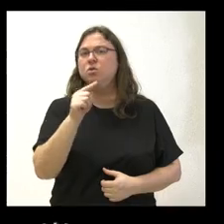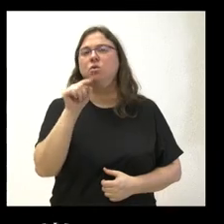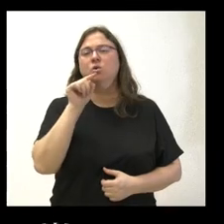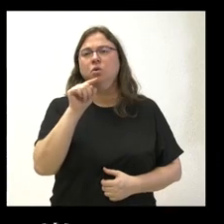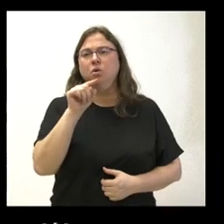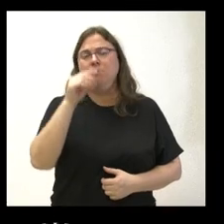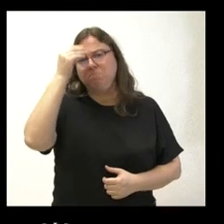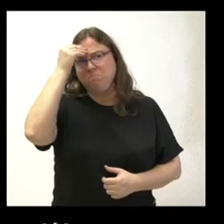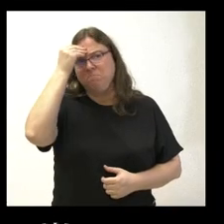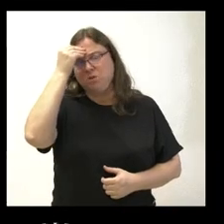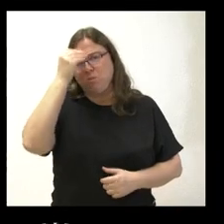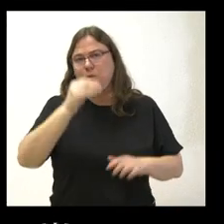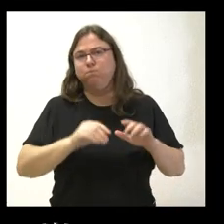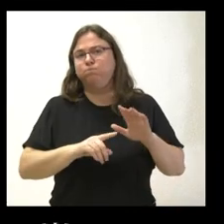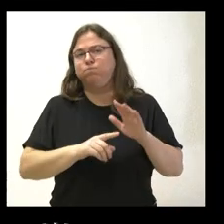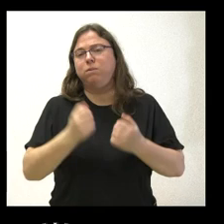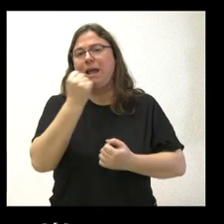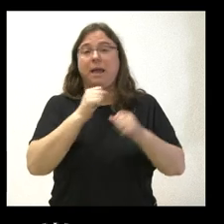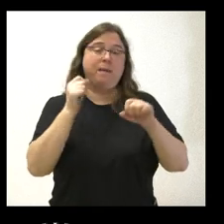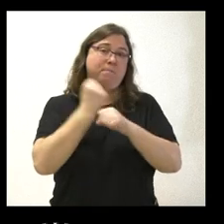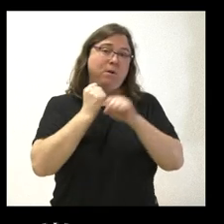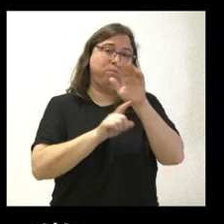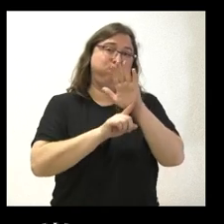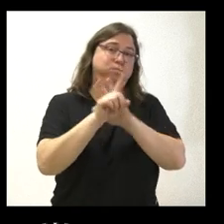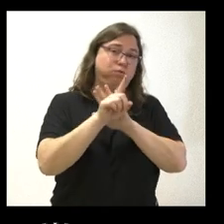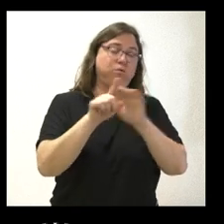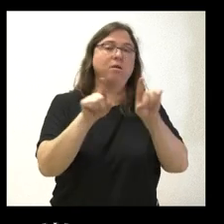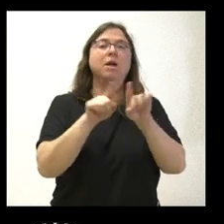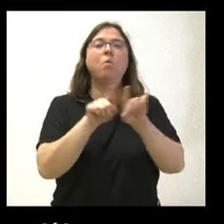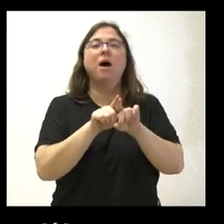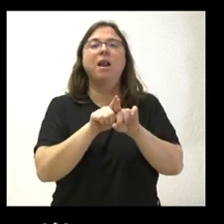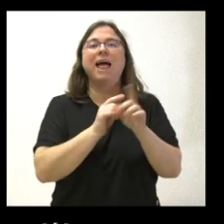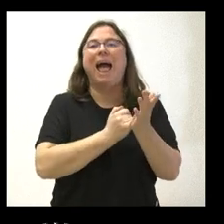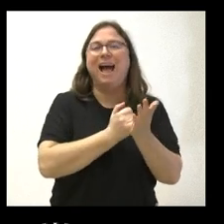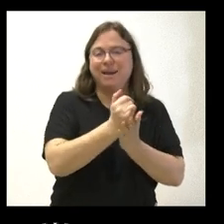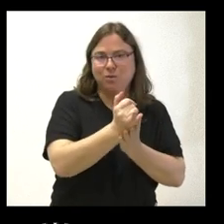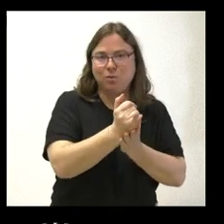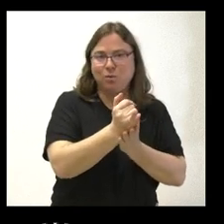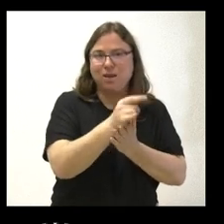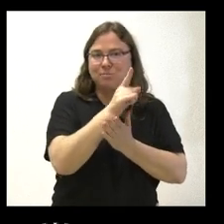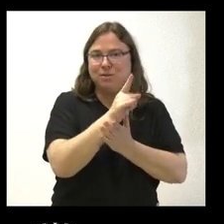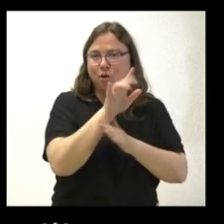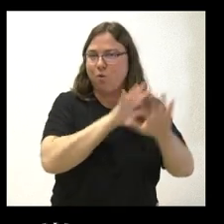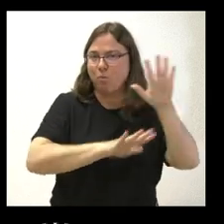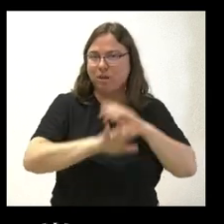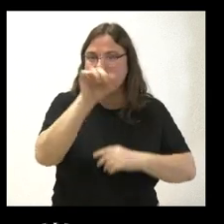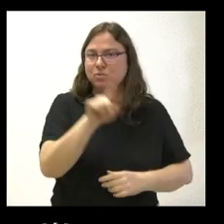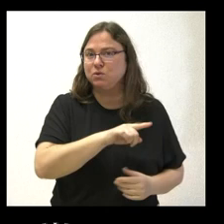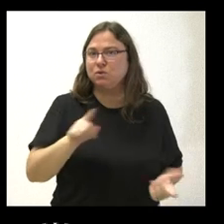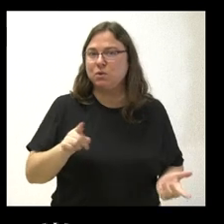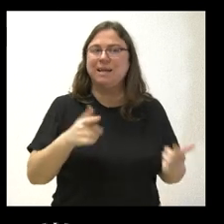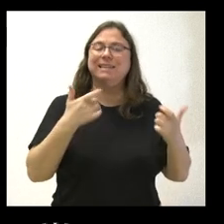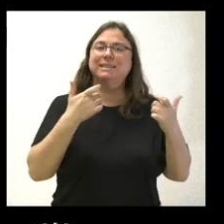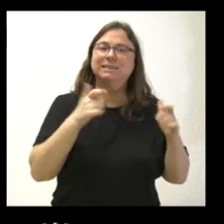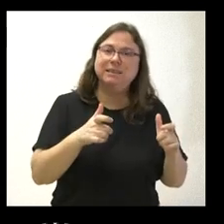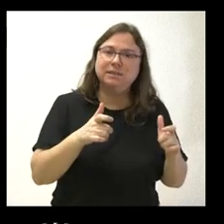entiendo en un crecimiento del empleo muy importante en agricultura pero esa previsión es complicada No de realizar en un sector como